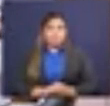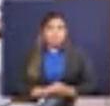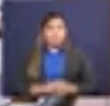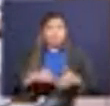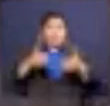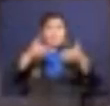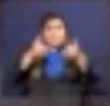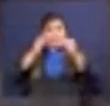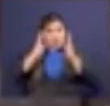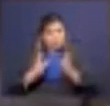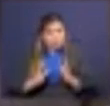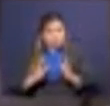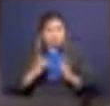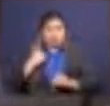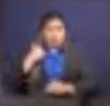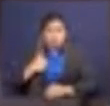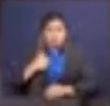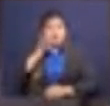Panameños todos,